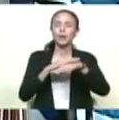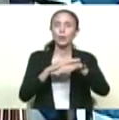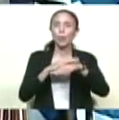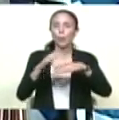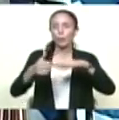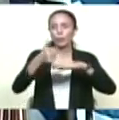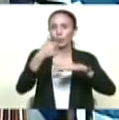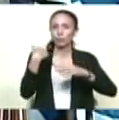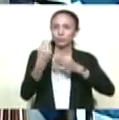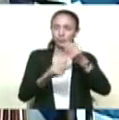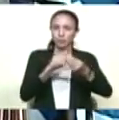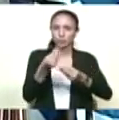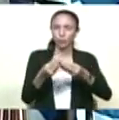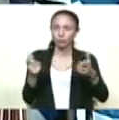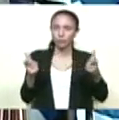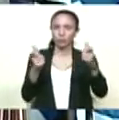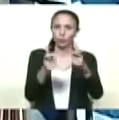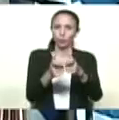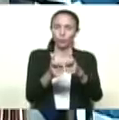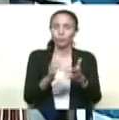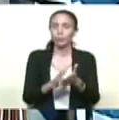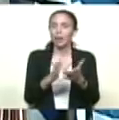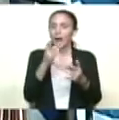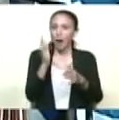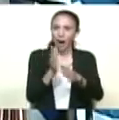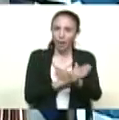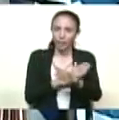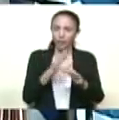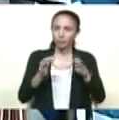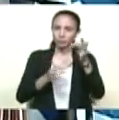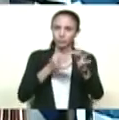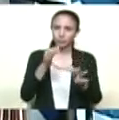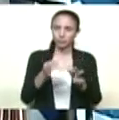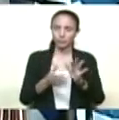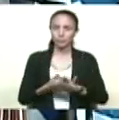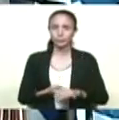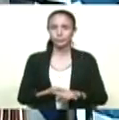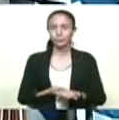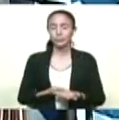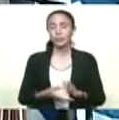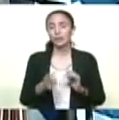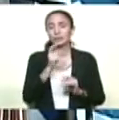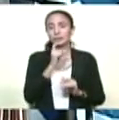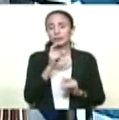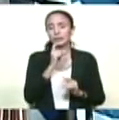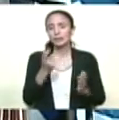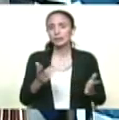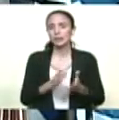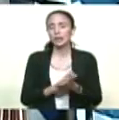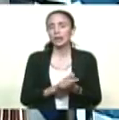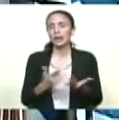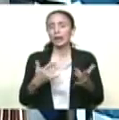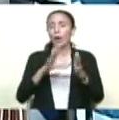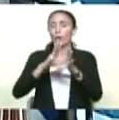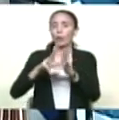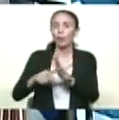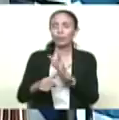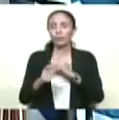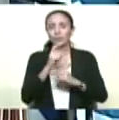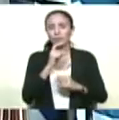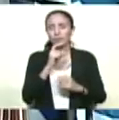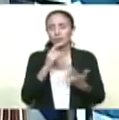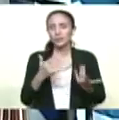esta lucha que estamos haciendo no tiene precedentes en nuestro continente yo diría que es una de las gestas anticorrupción más